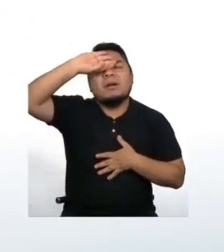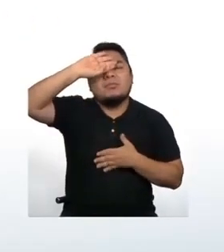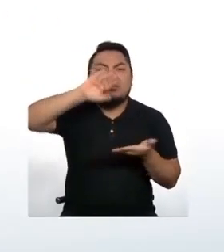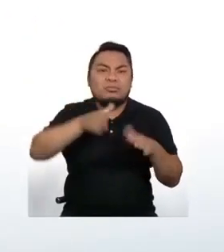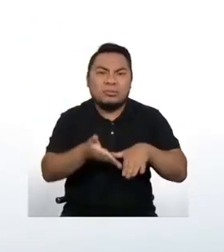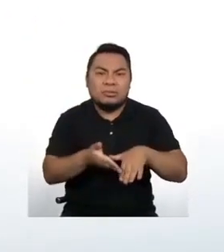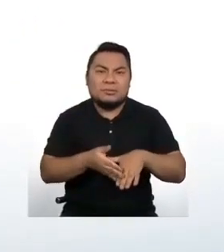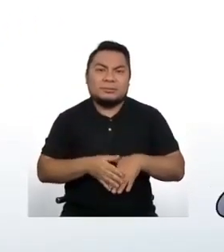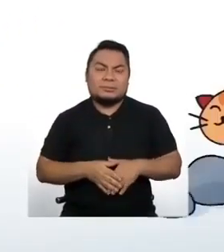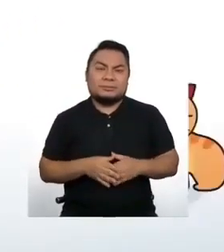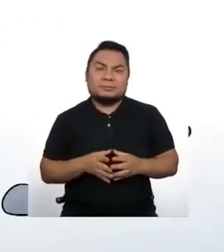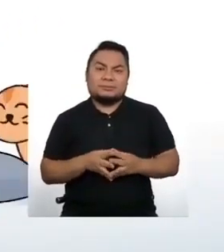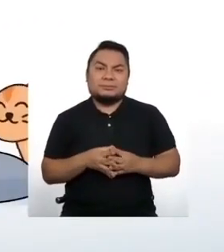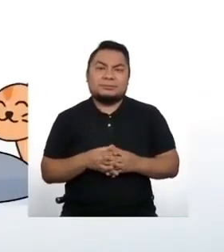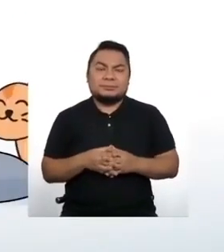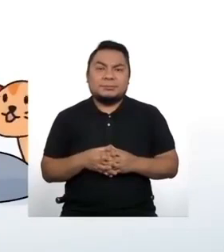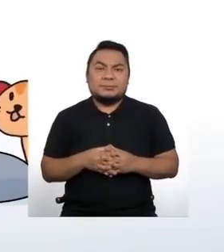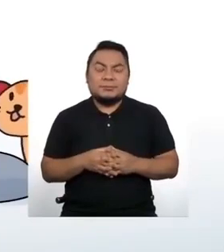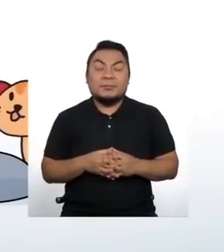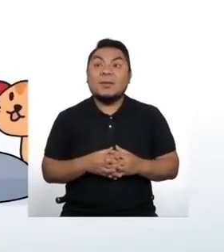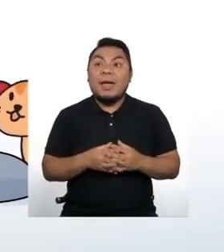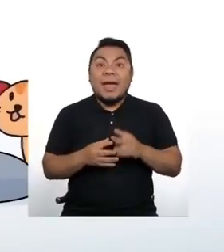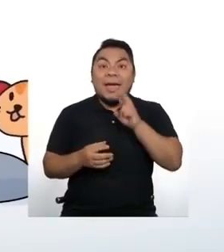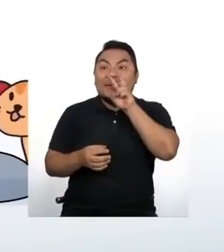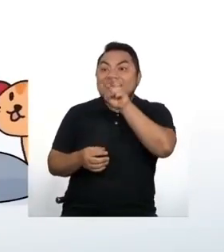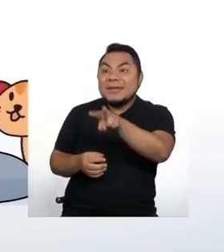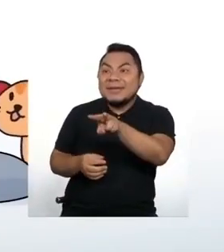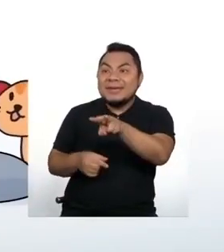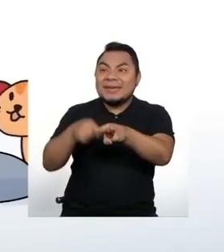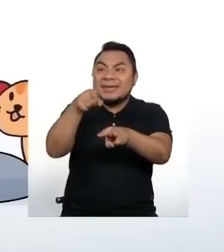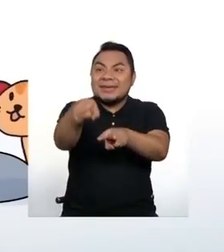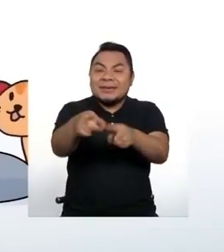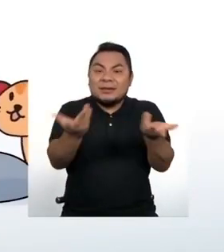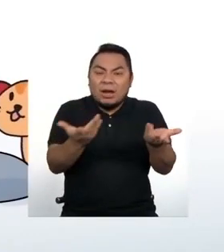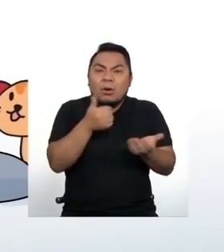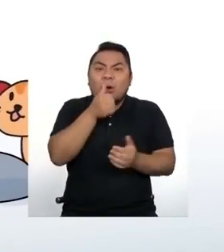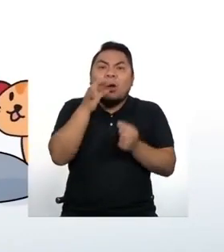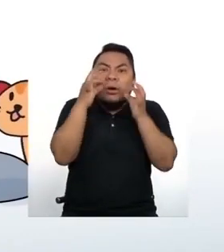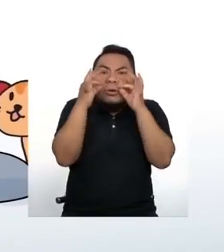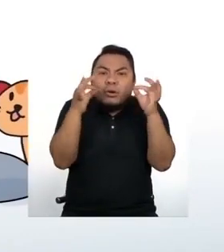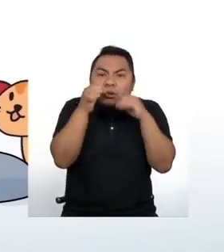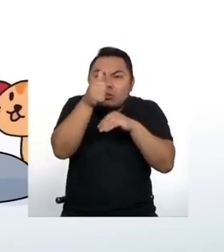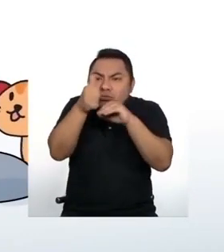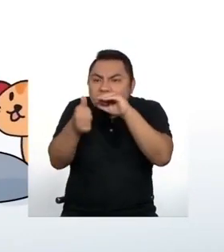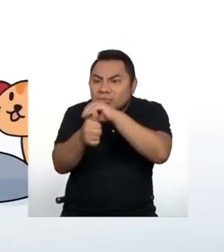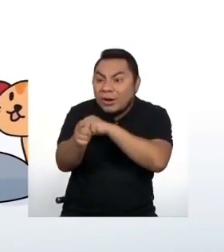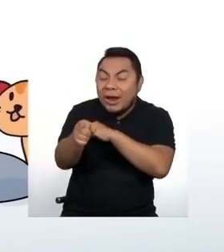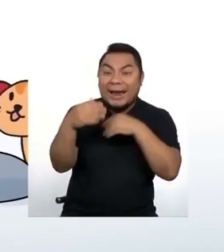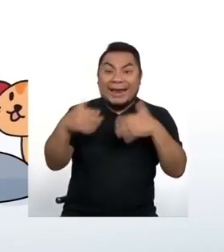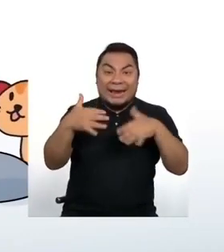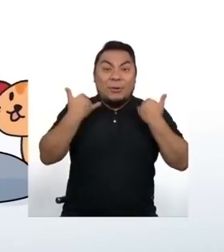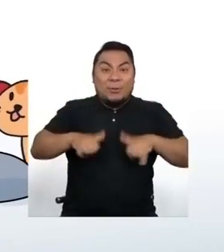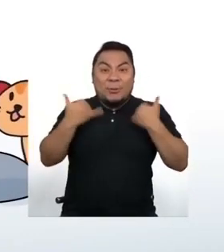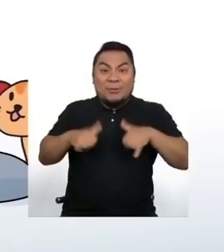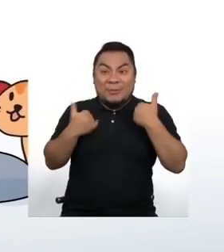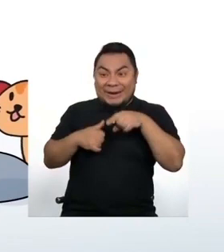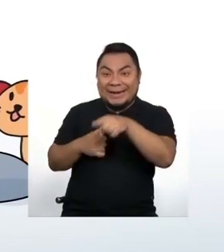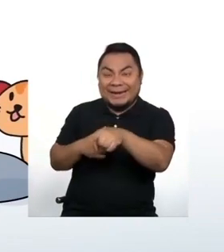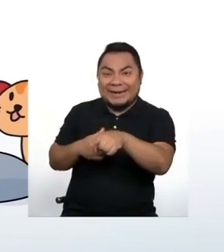así, coco, coco, coco. Y también podemos caminar dando